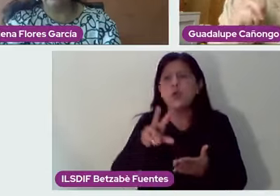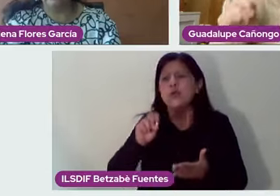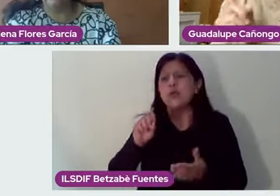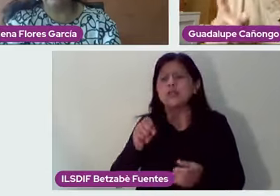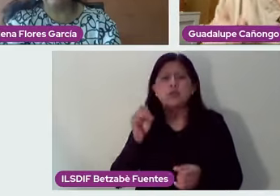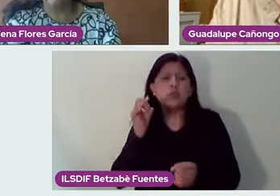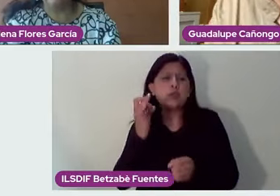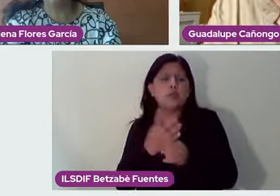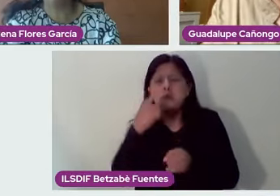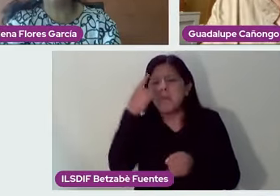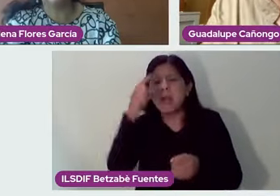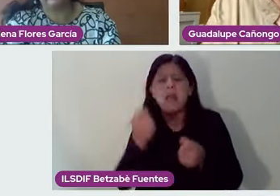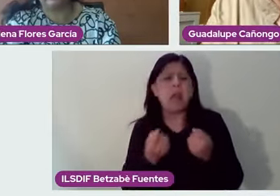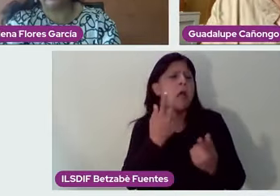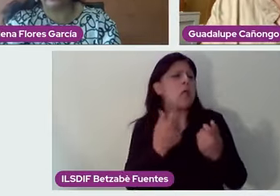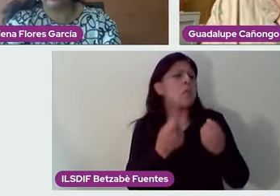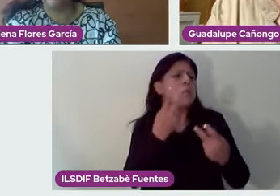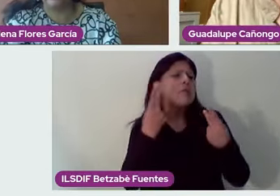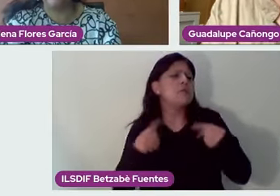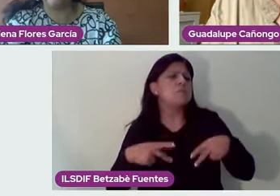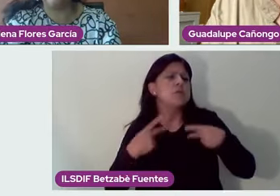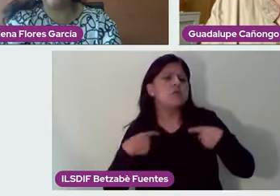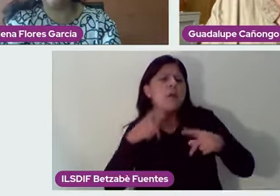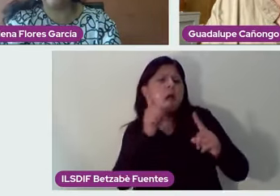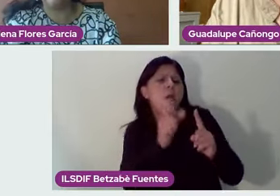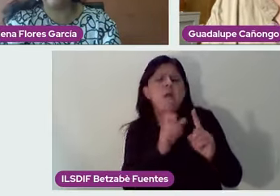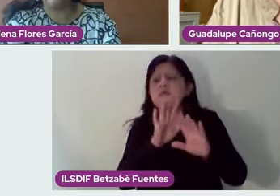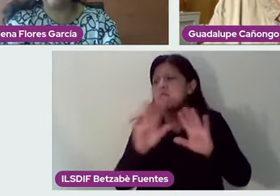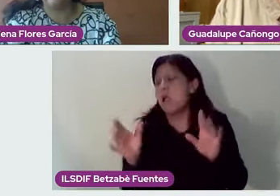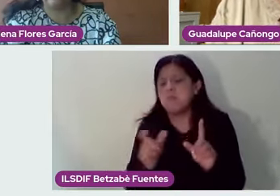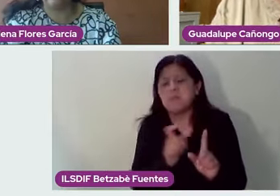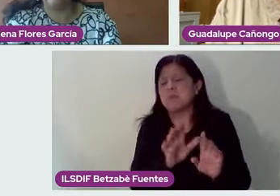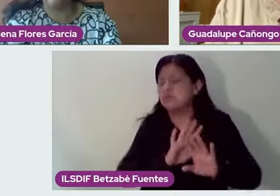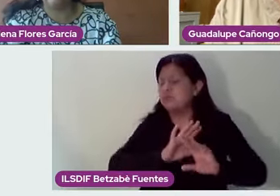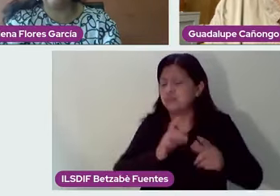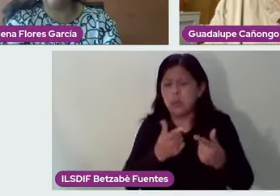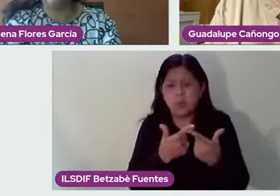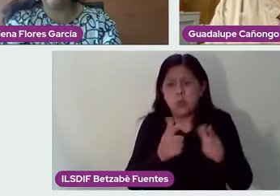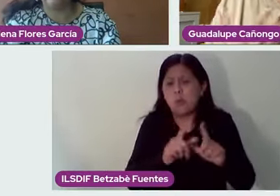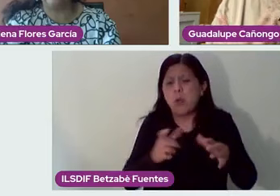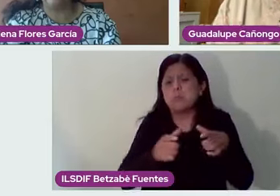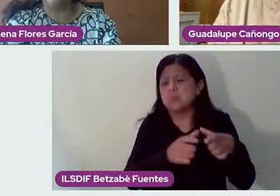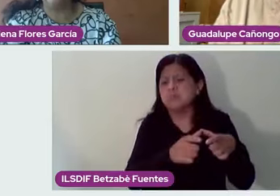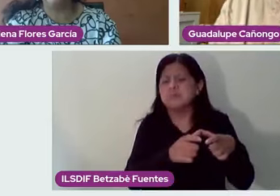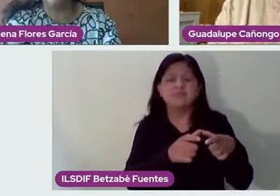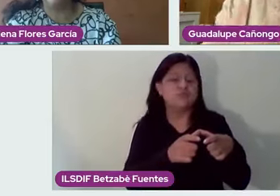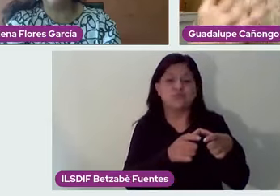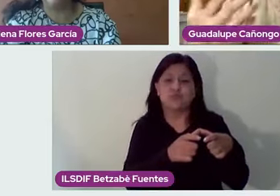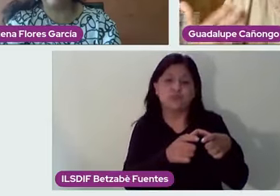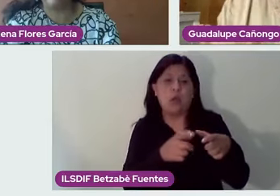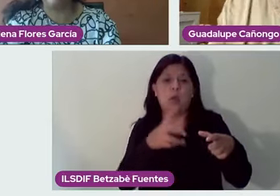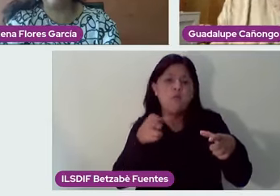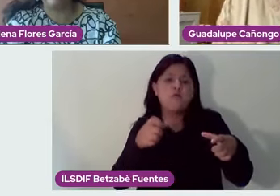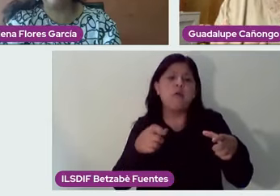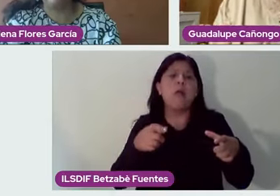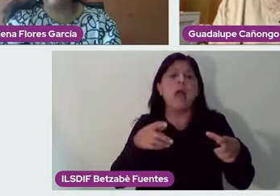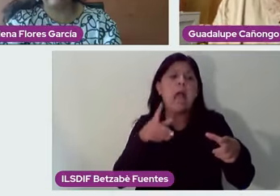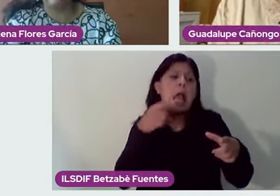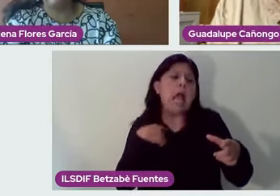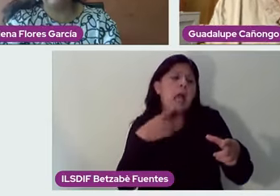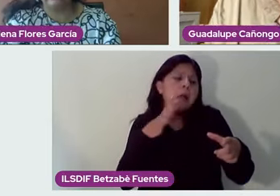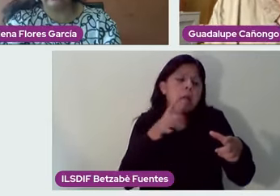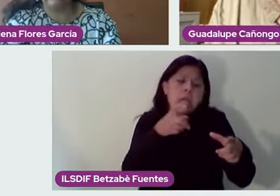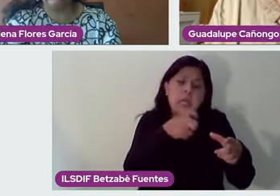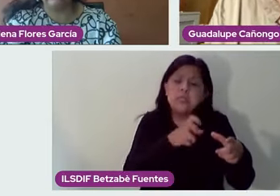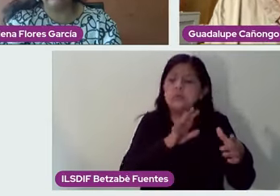o no debiera ser un privilegio, no debiera ser, por supuesto, un honor, un favor que nos